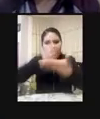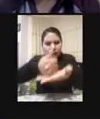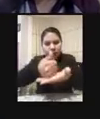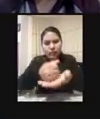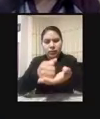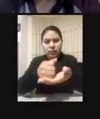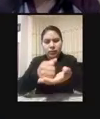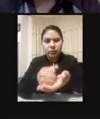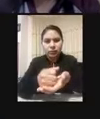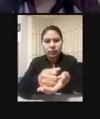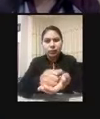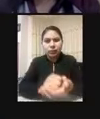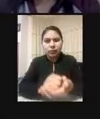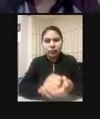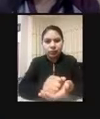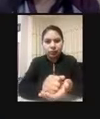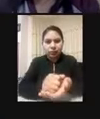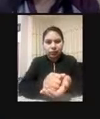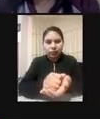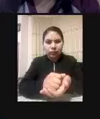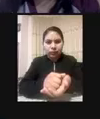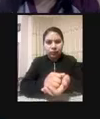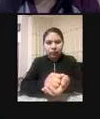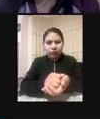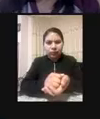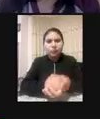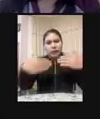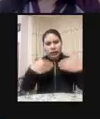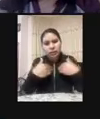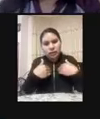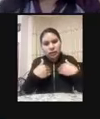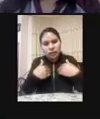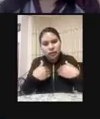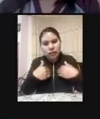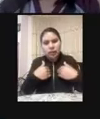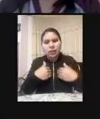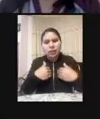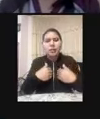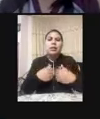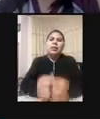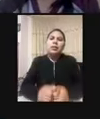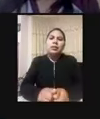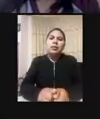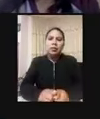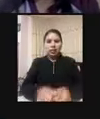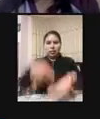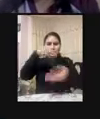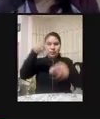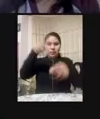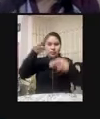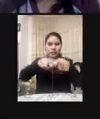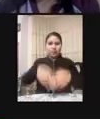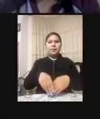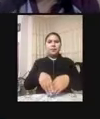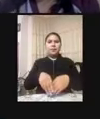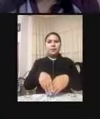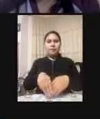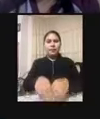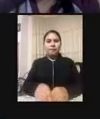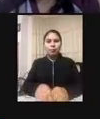Margarita sepa que tiene que estar en la mesa sentadita, con la espalda bien apoyada, que no haya ningún tipo de medio de